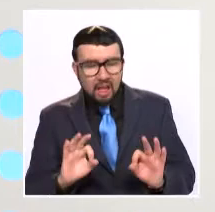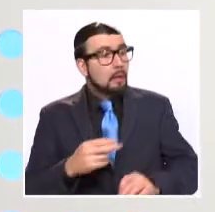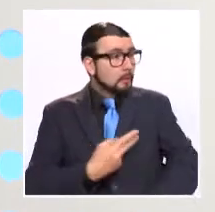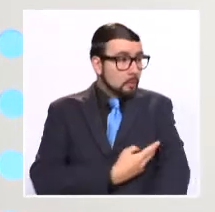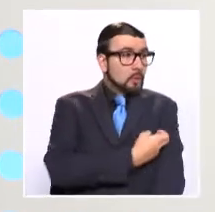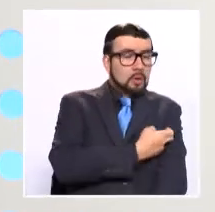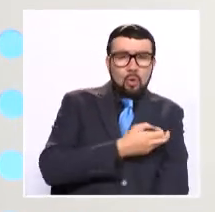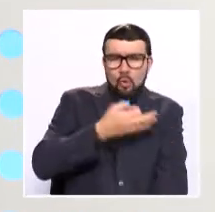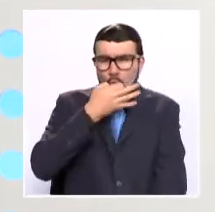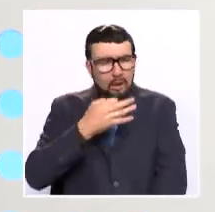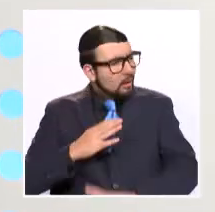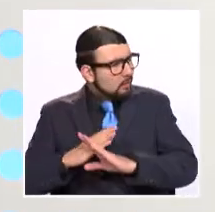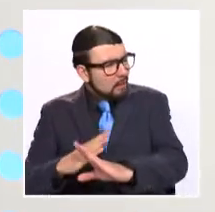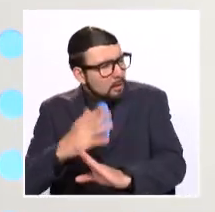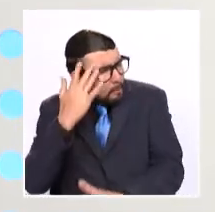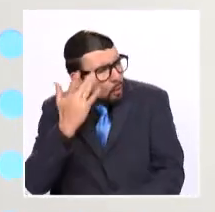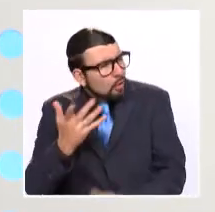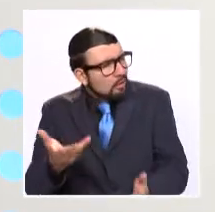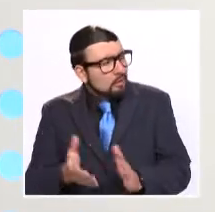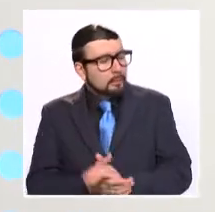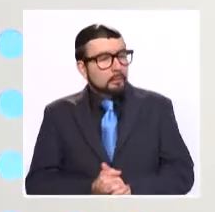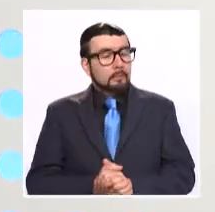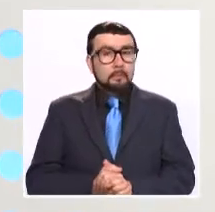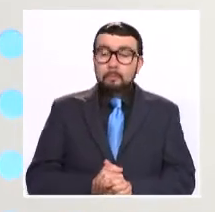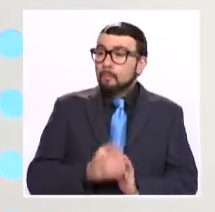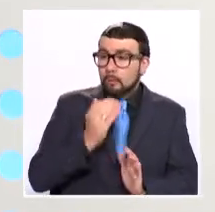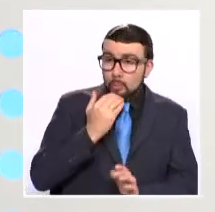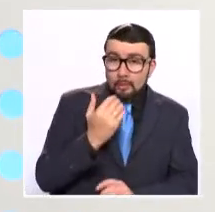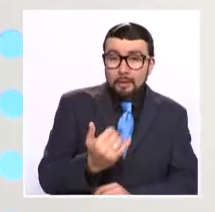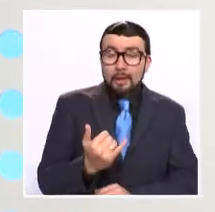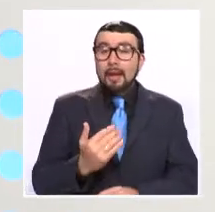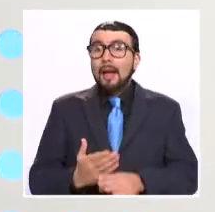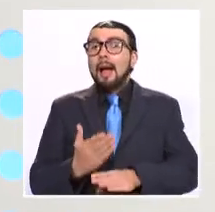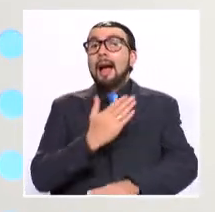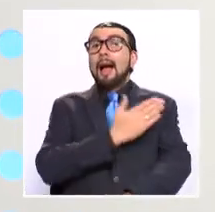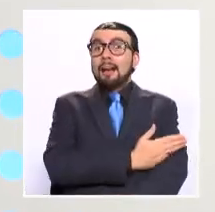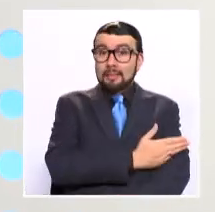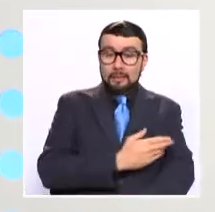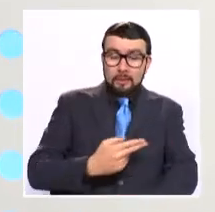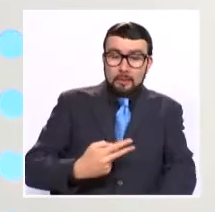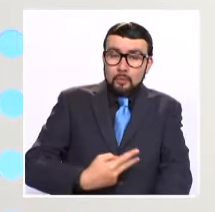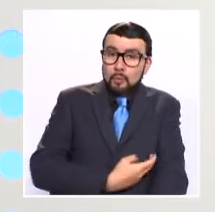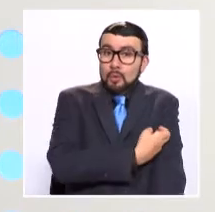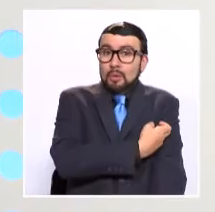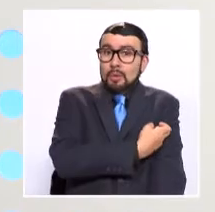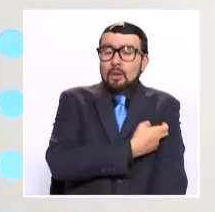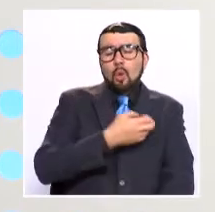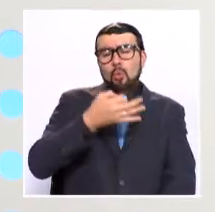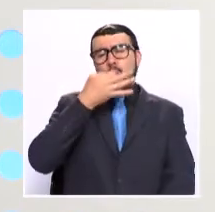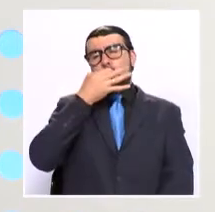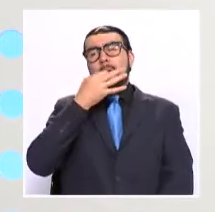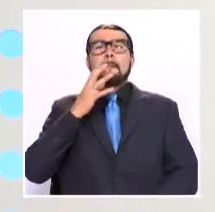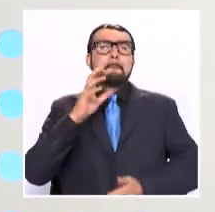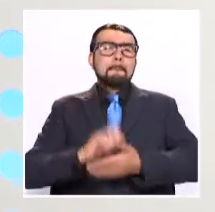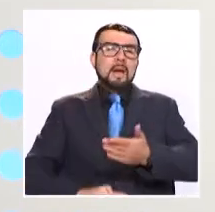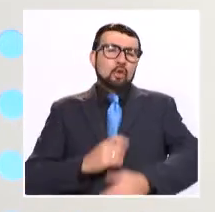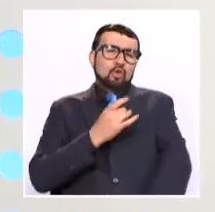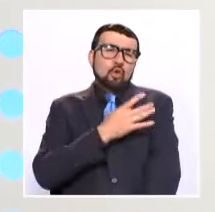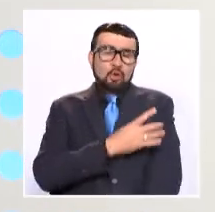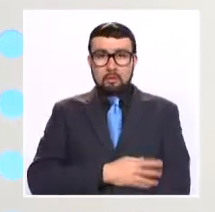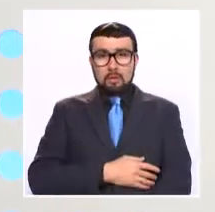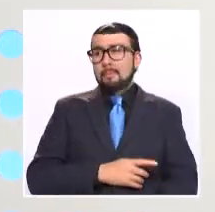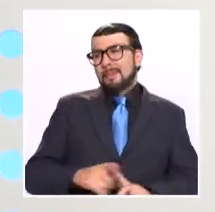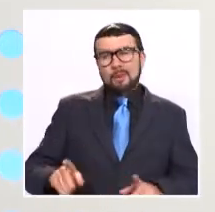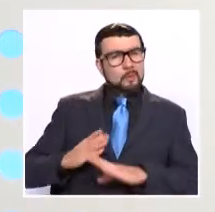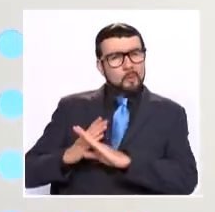último congreso incluso de pediatría nos dice que previo a la vacuna teníamos como cultura dar acetaminofén para aminorar el dolor. Nos decían es mejor no, para